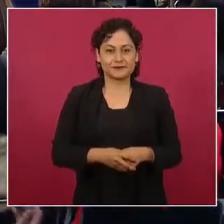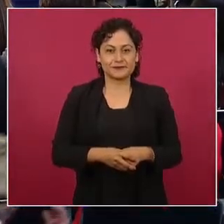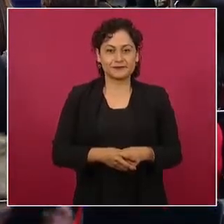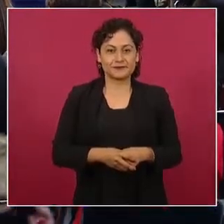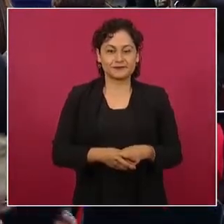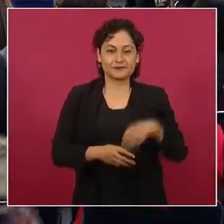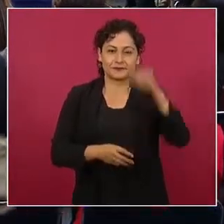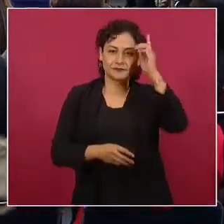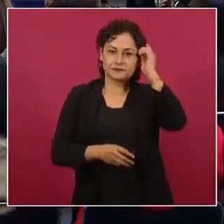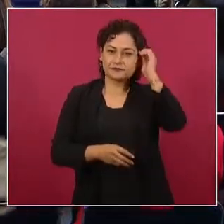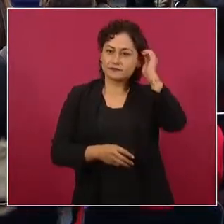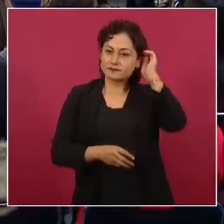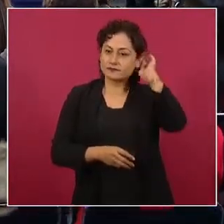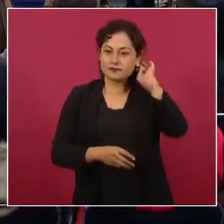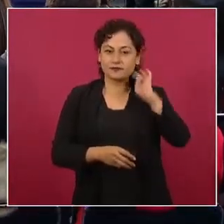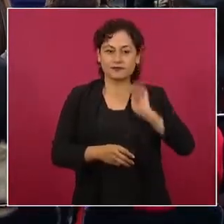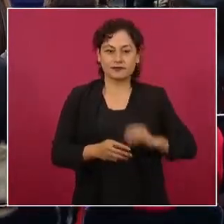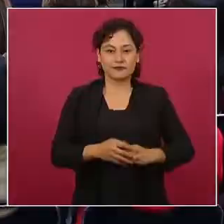Hoy estoy acá